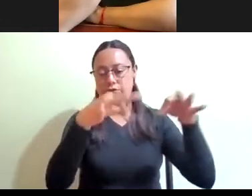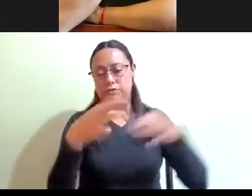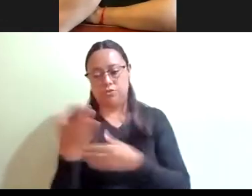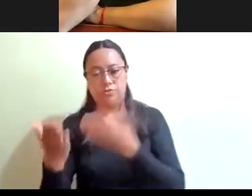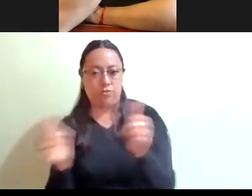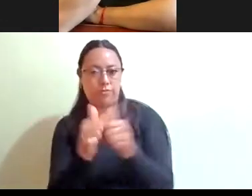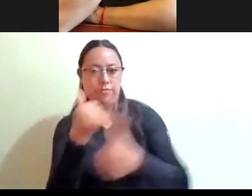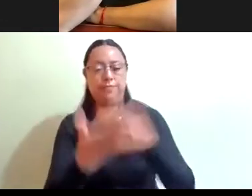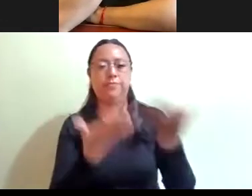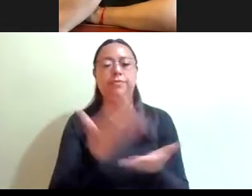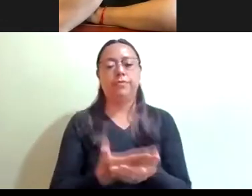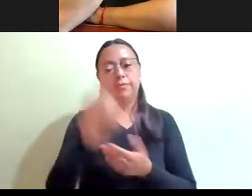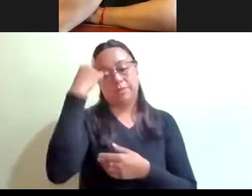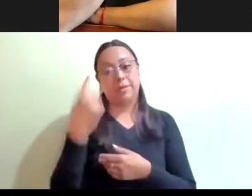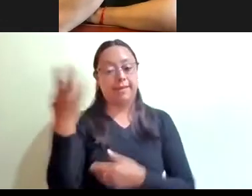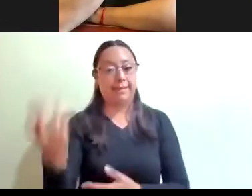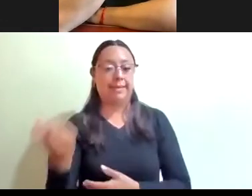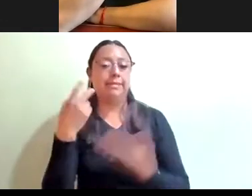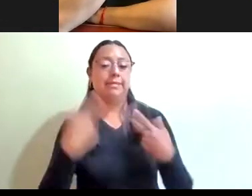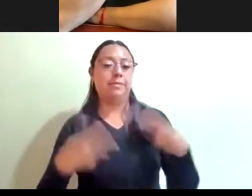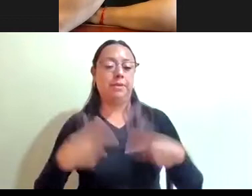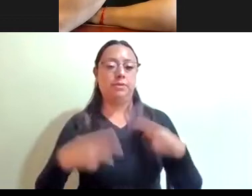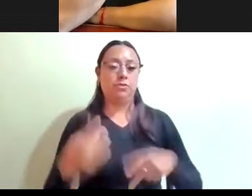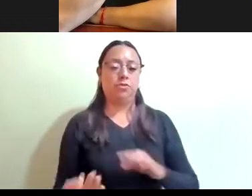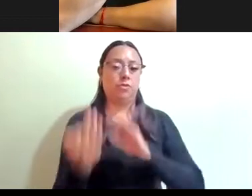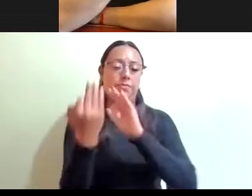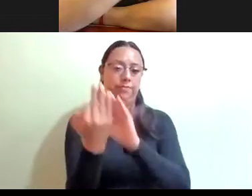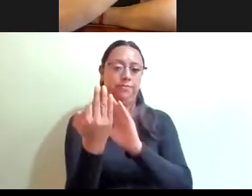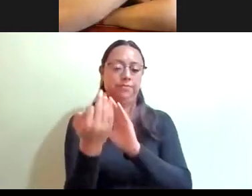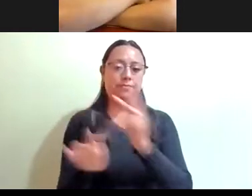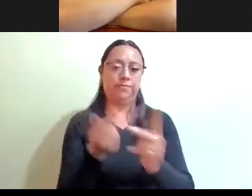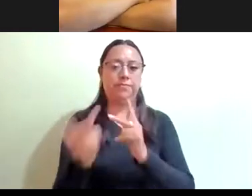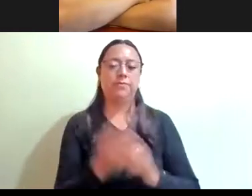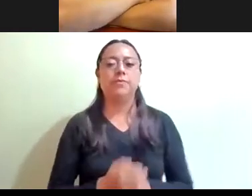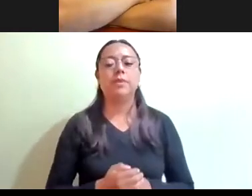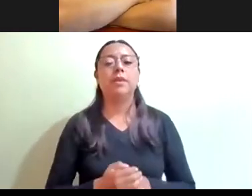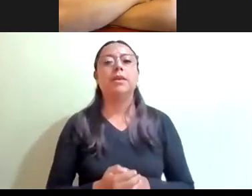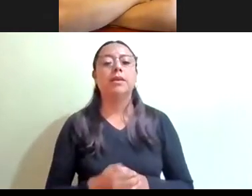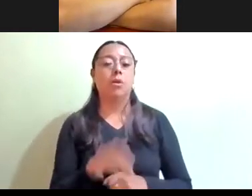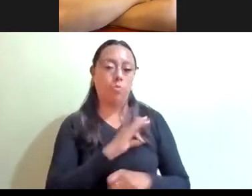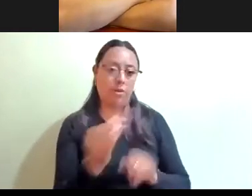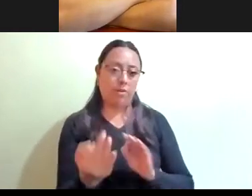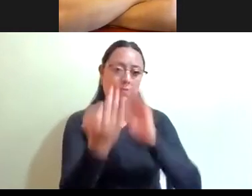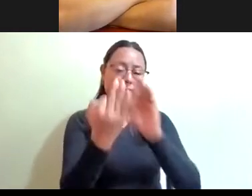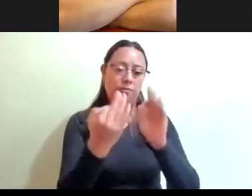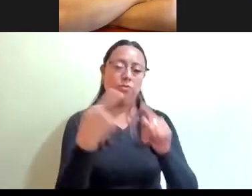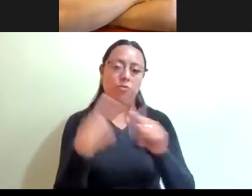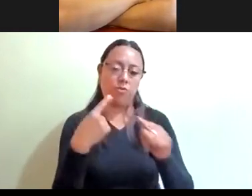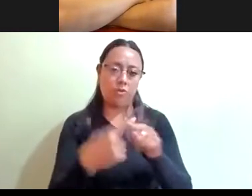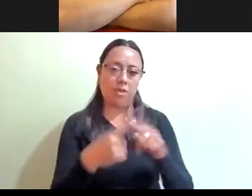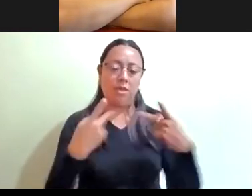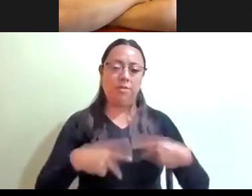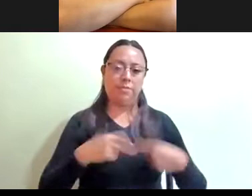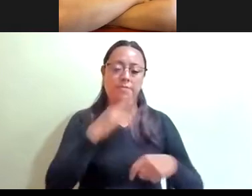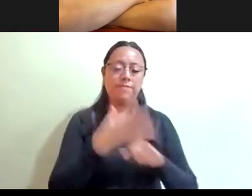los integrantes de la Comisión de Movilidad, que es a quien le corresponde, y además, por ser una de